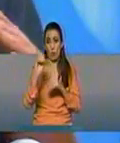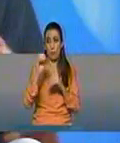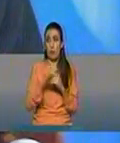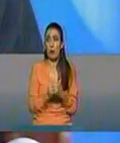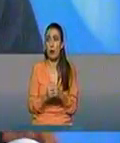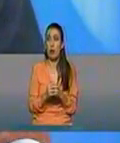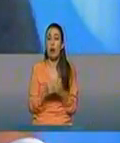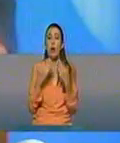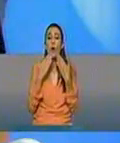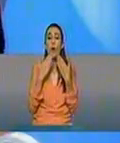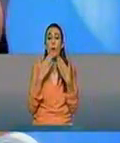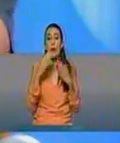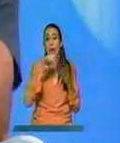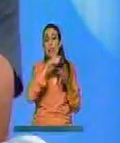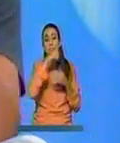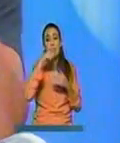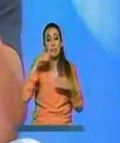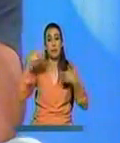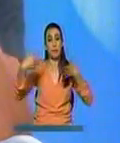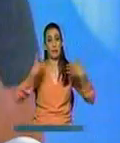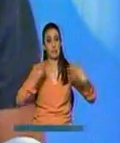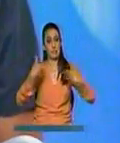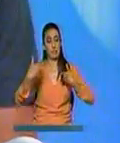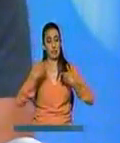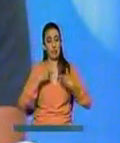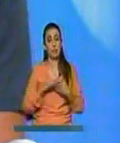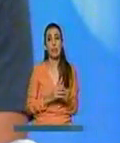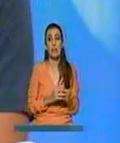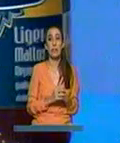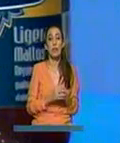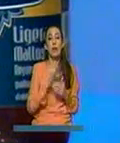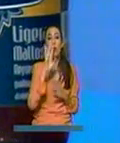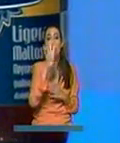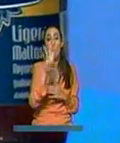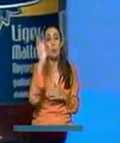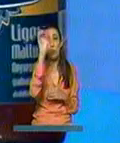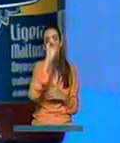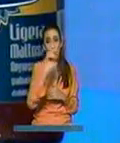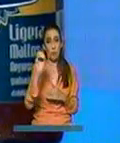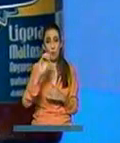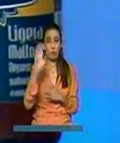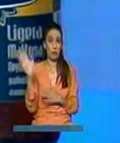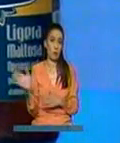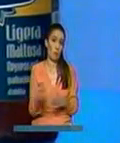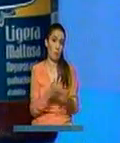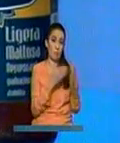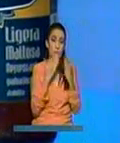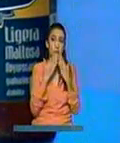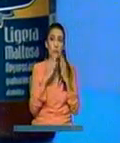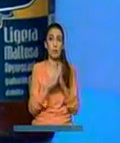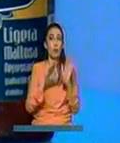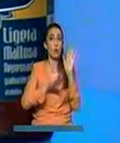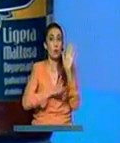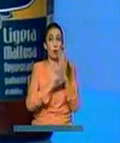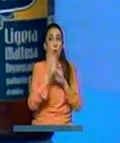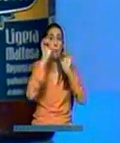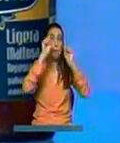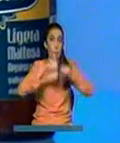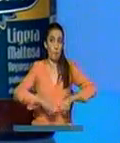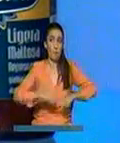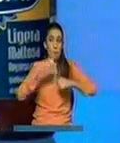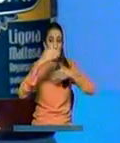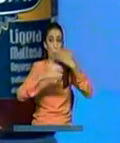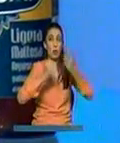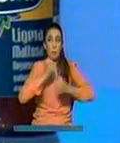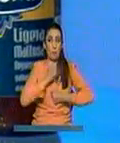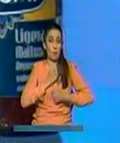industria artesanal está creciendo al 54%. Y nosotros generamos un montón de trabajo concadenado. O sea, el hecho de que nosotros podamos tener nuestras